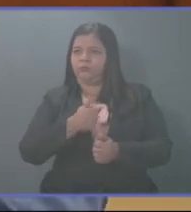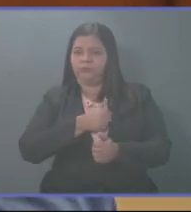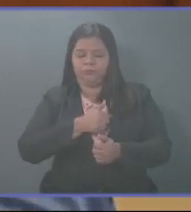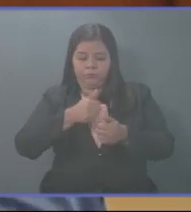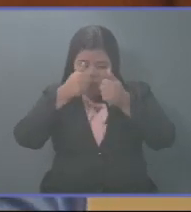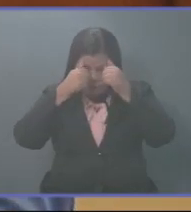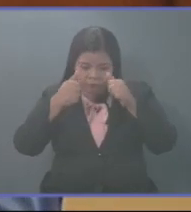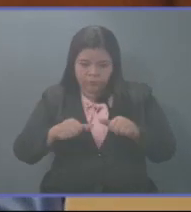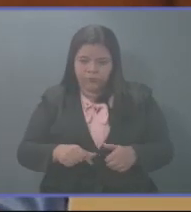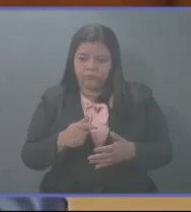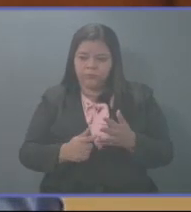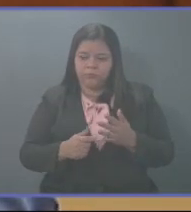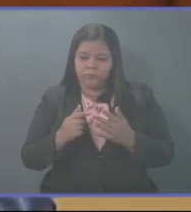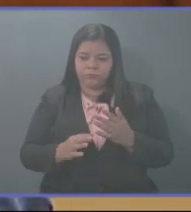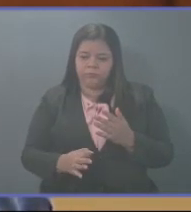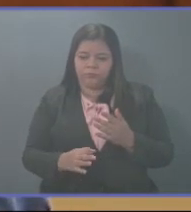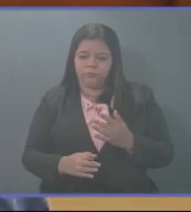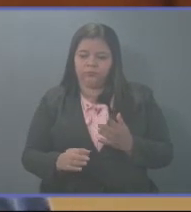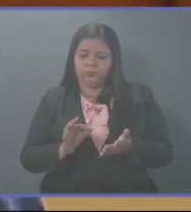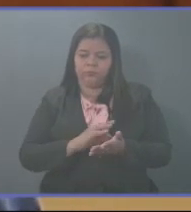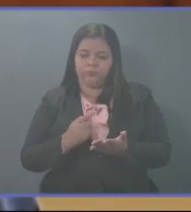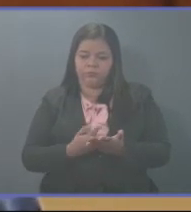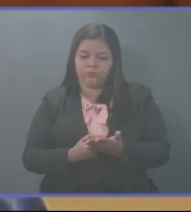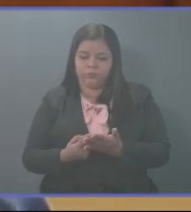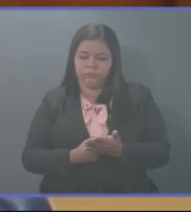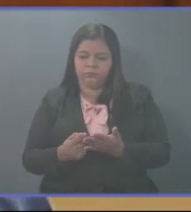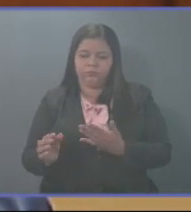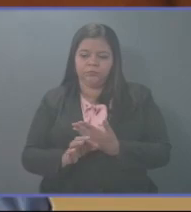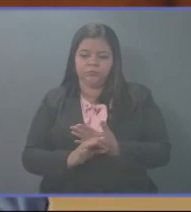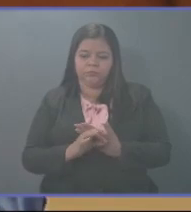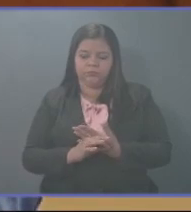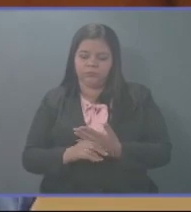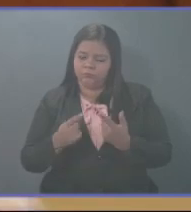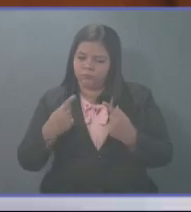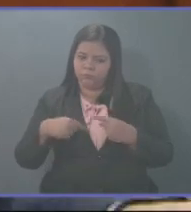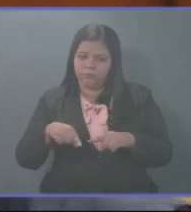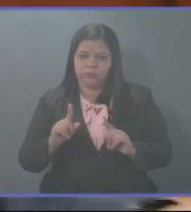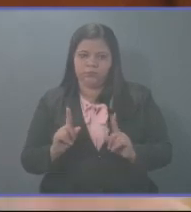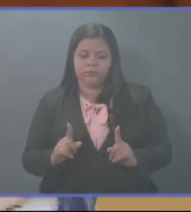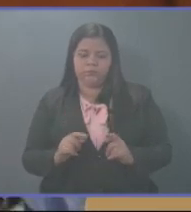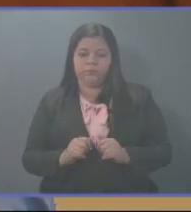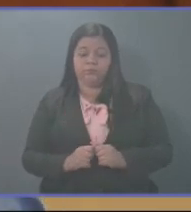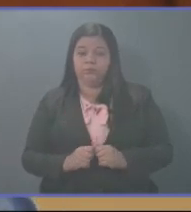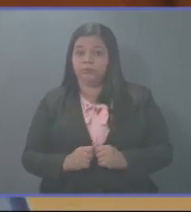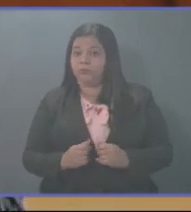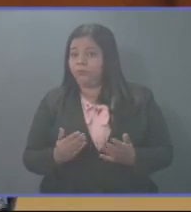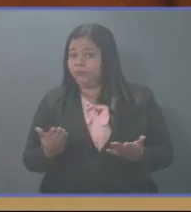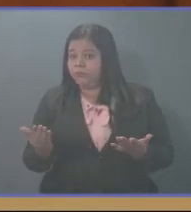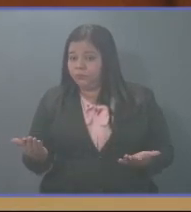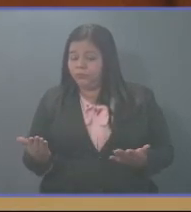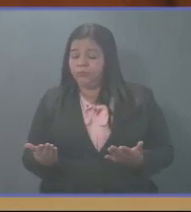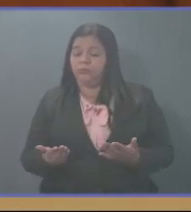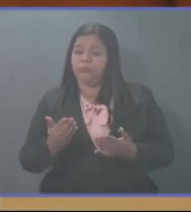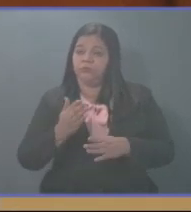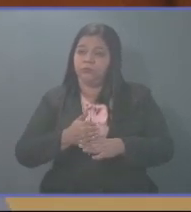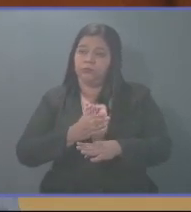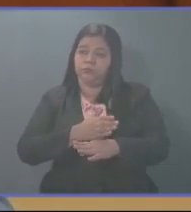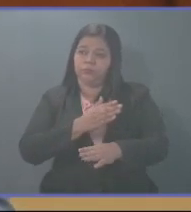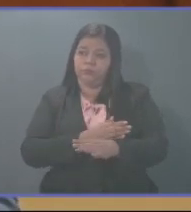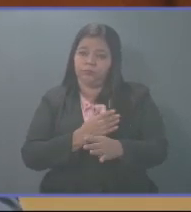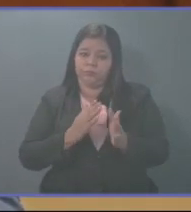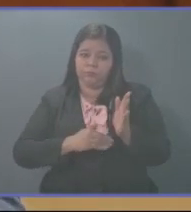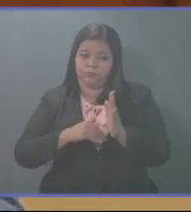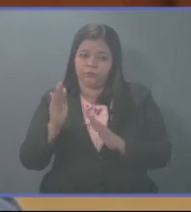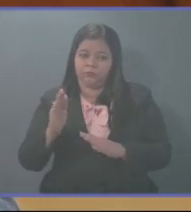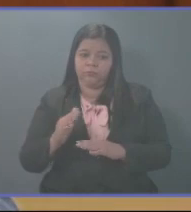aprobación de la ley, la discusión del proyecto no se detuvo. No obstante, fueron integradas muchas